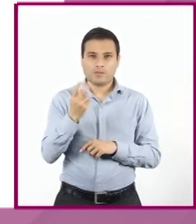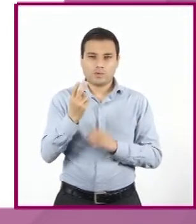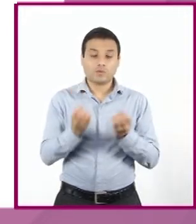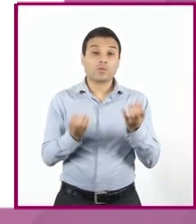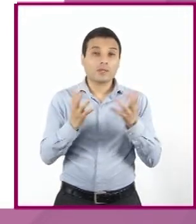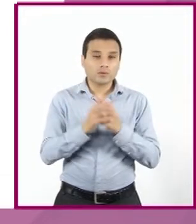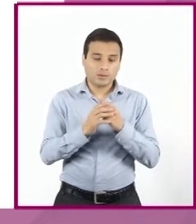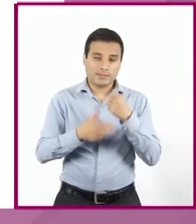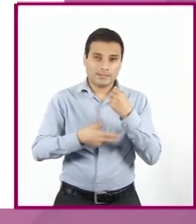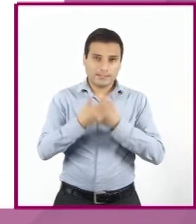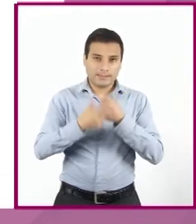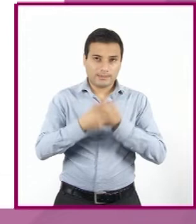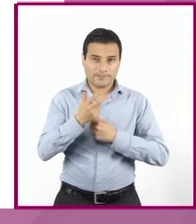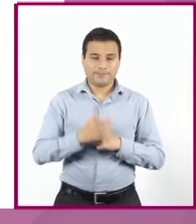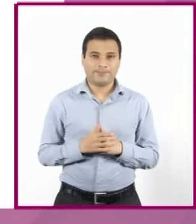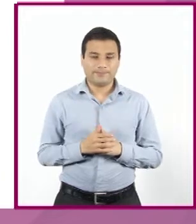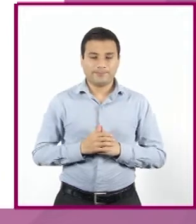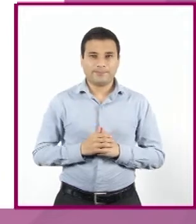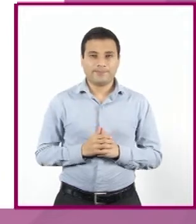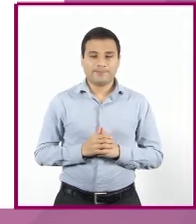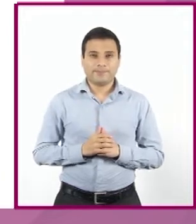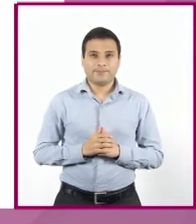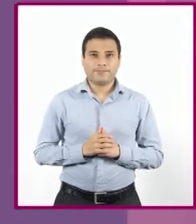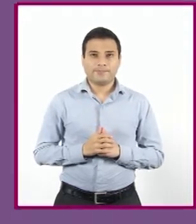a 13.